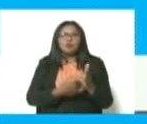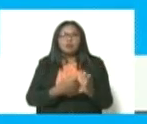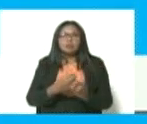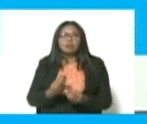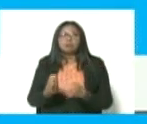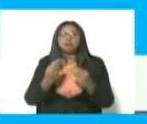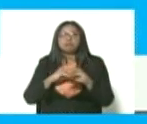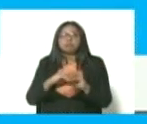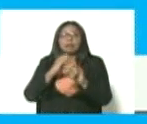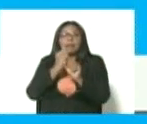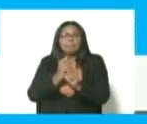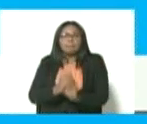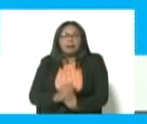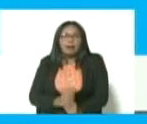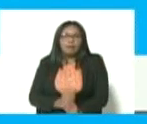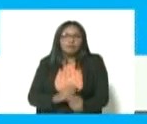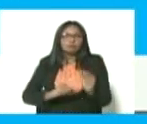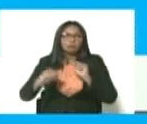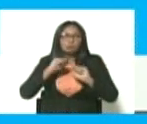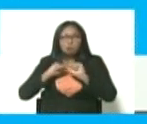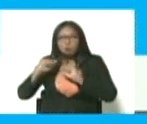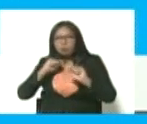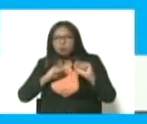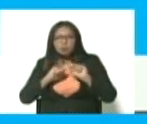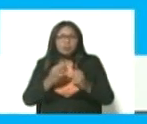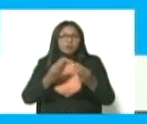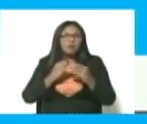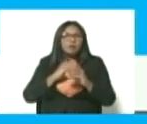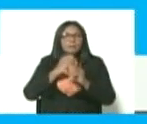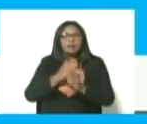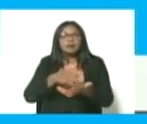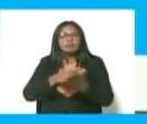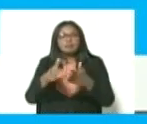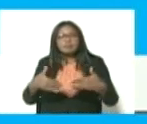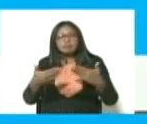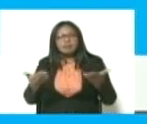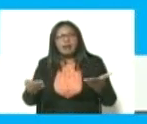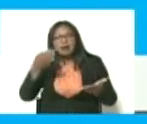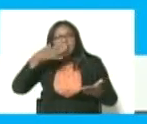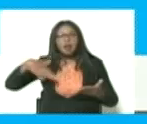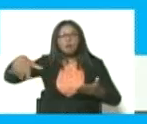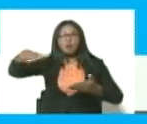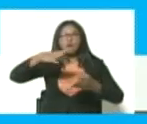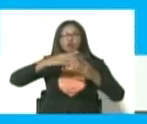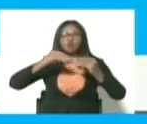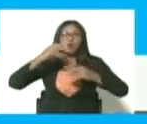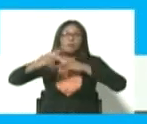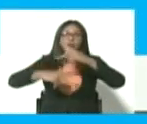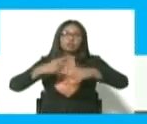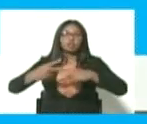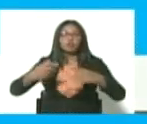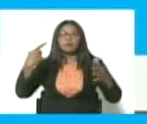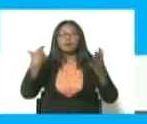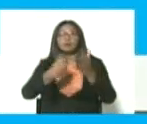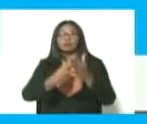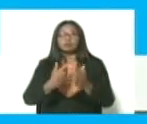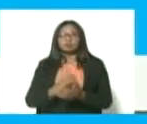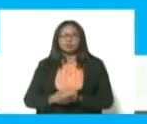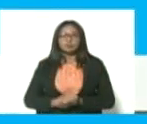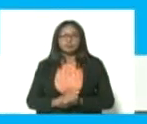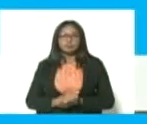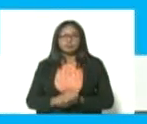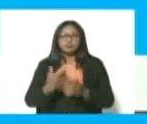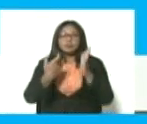estamos moviéndonos para garantizarle a nuestro pueblo todo el proceso de vacunación, que es